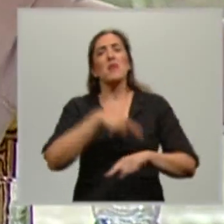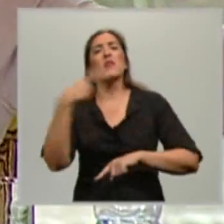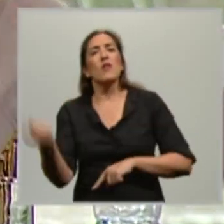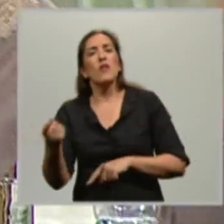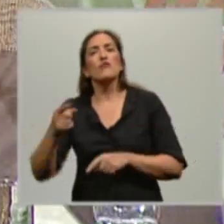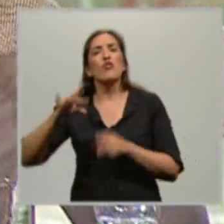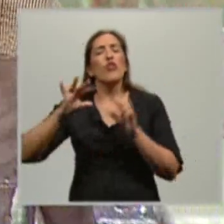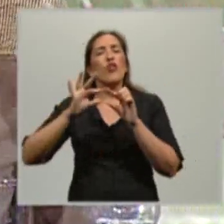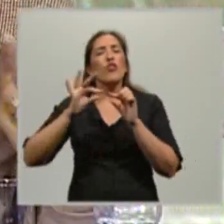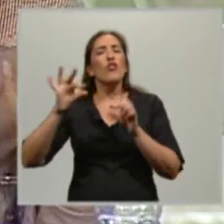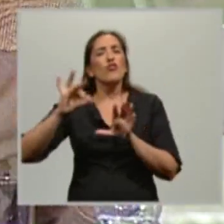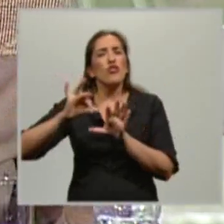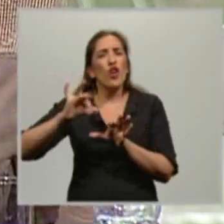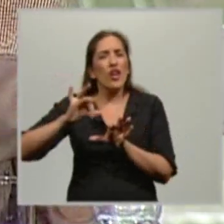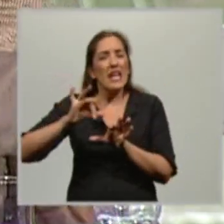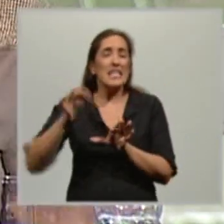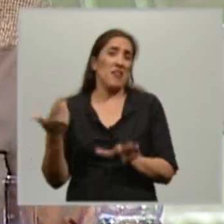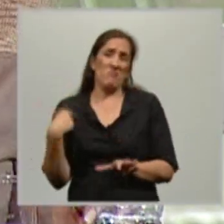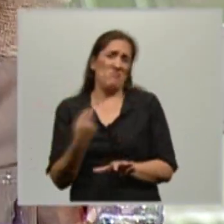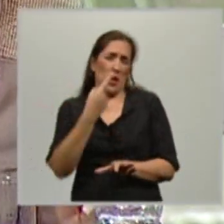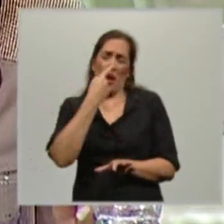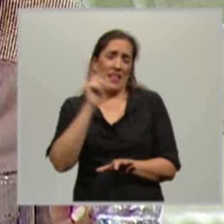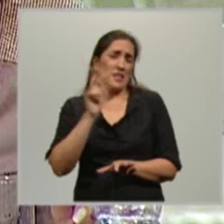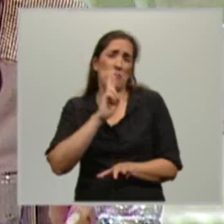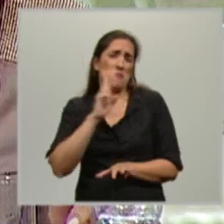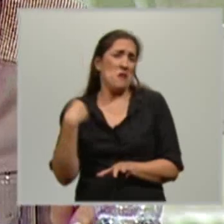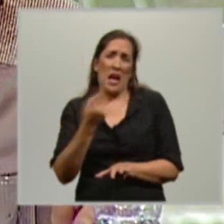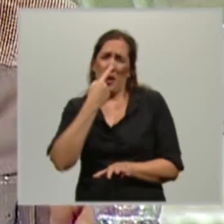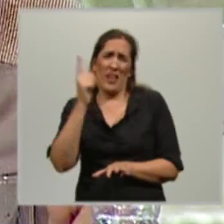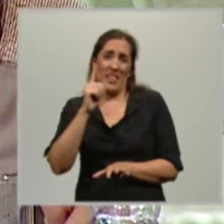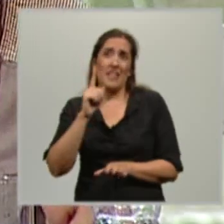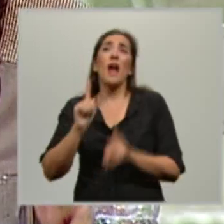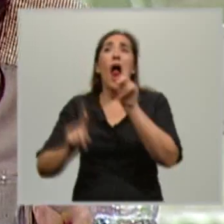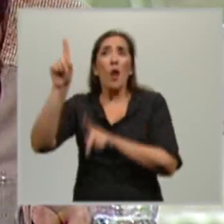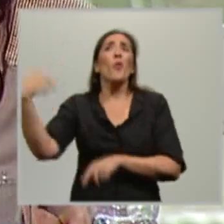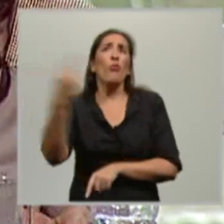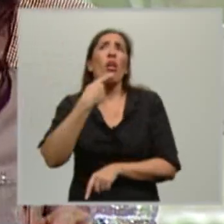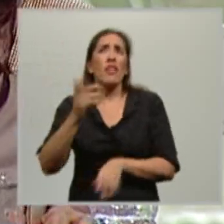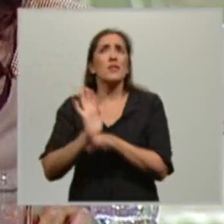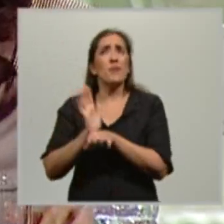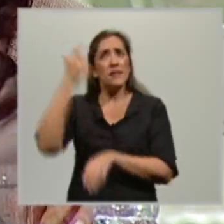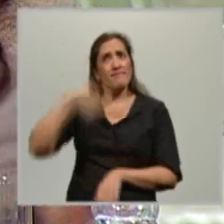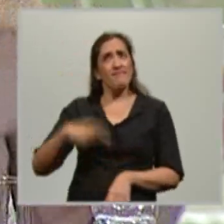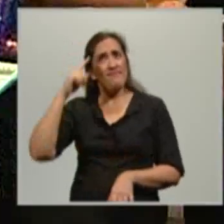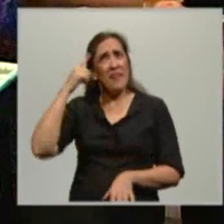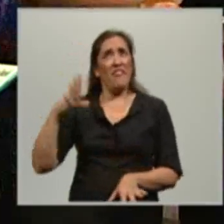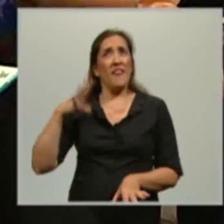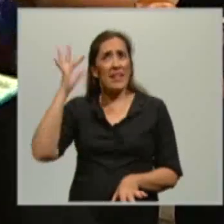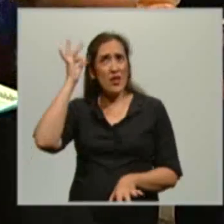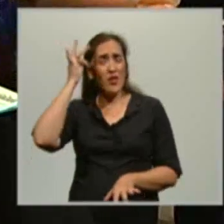aquellos de los tornillos ya mucho no me interesan porque las mujeres, salvo aquellos que dicen que nos falta un tornillo, vieron que hay algunos que dicen que nos falta un tornillo,